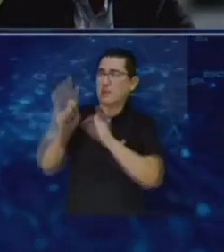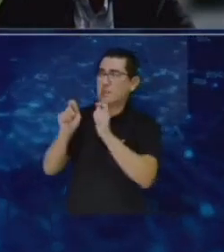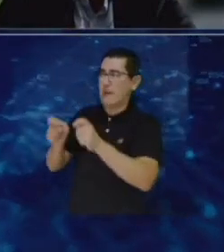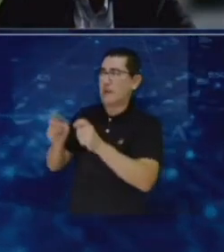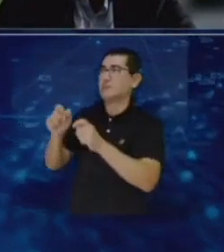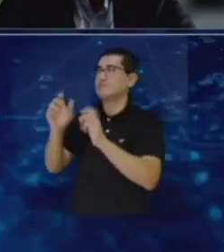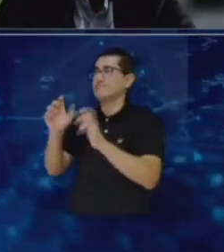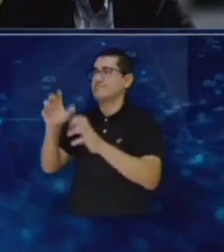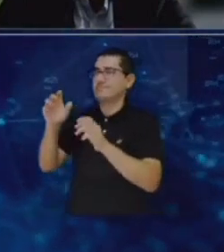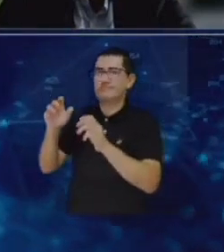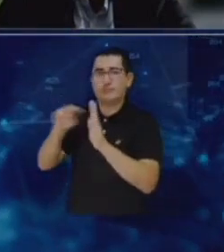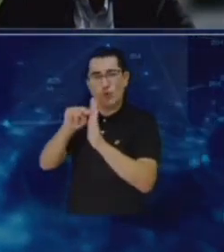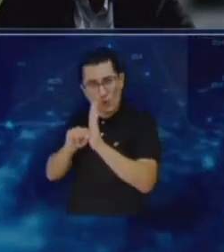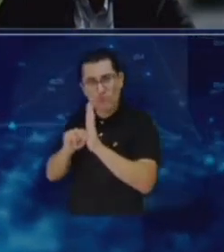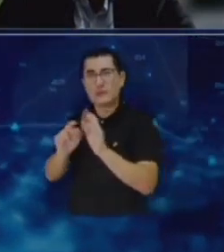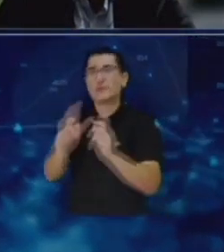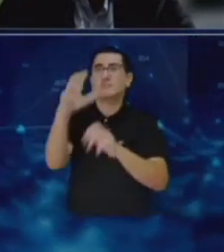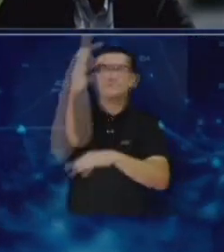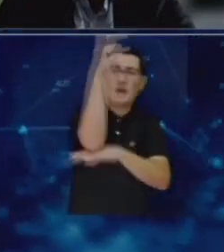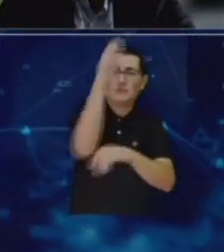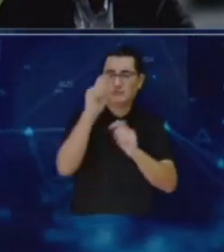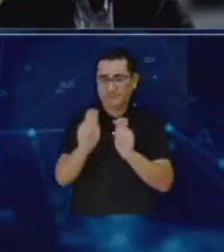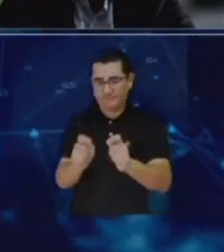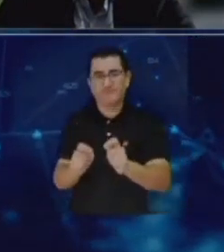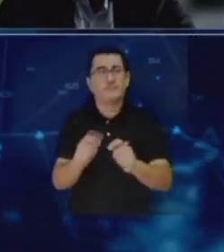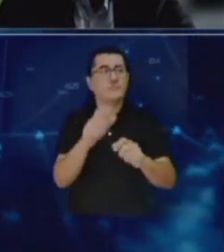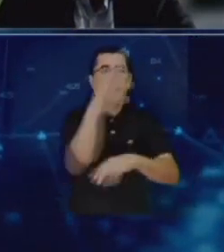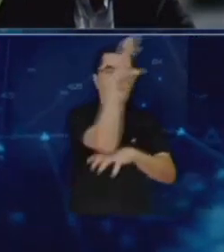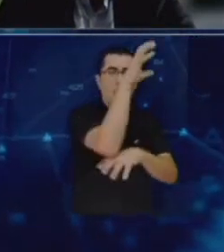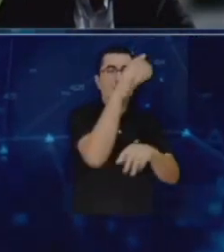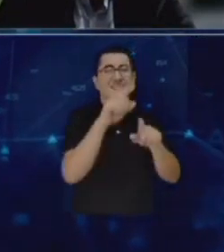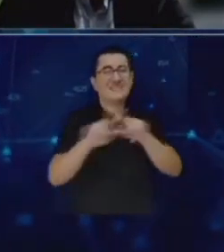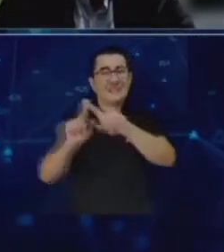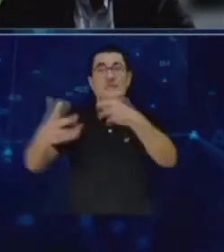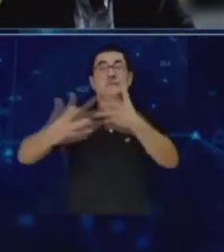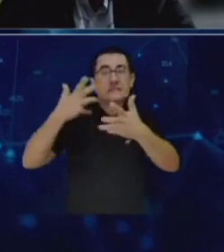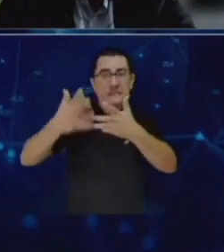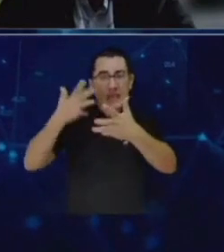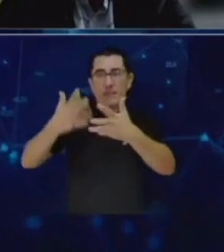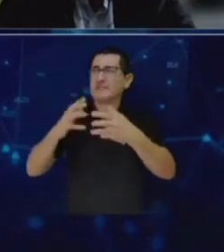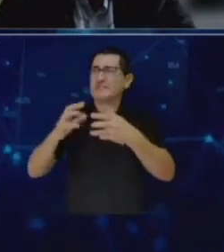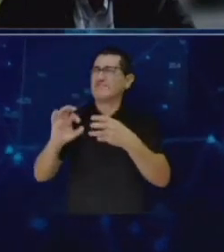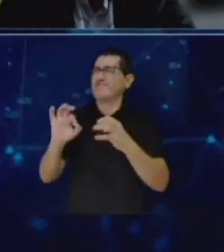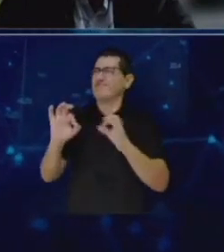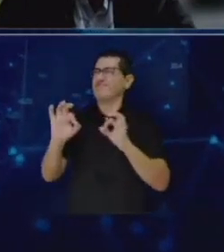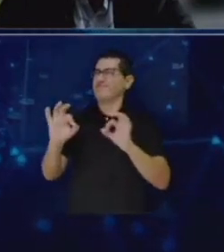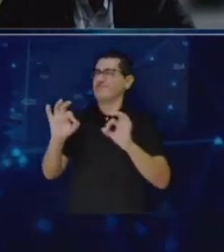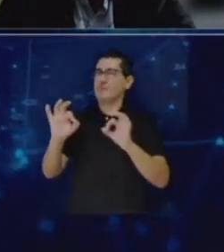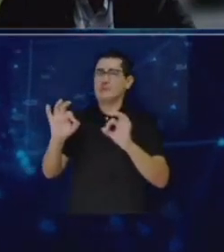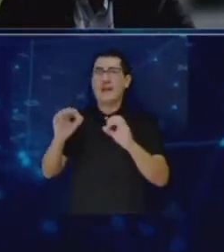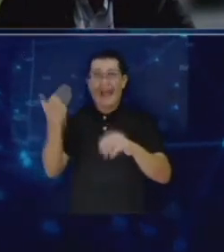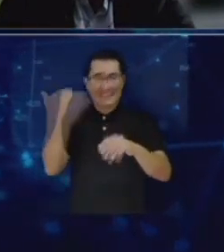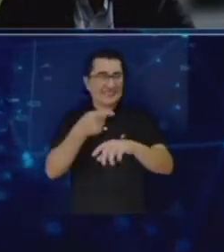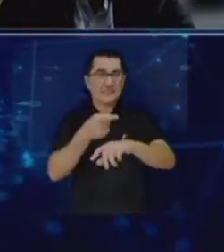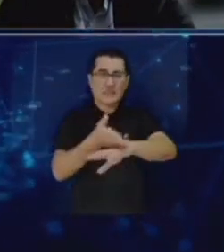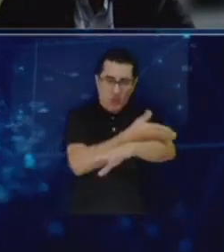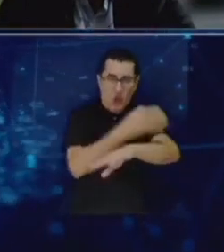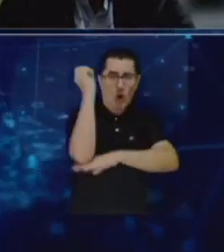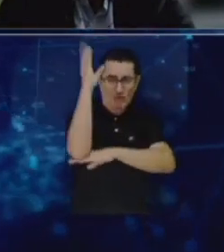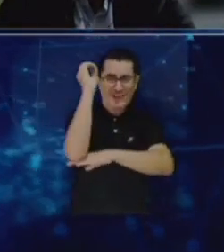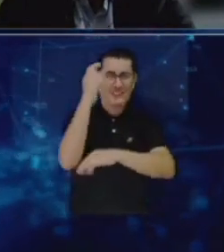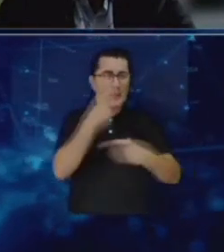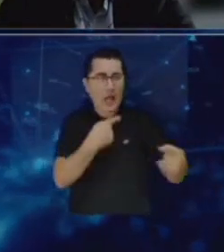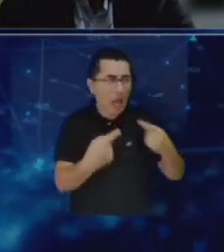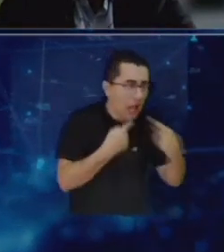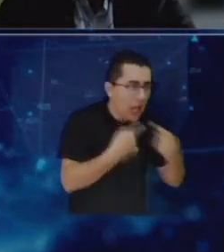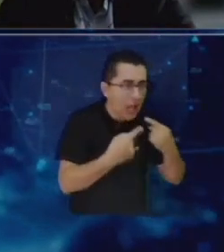ya se tomaron algunas referencias en lo que se refiere a los sistemas que se discutieron en la conferencia anterior, los sistemas geoestacionarios,